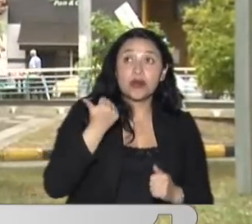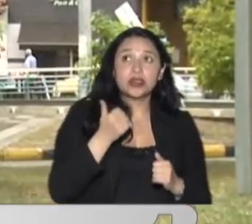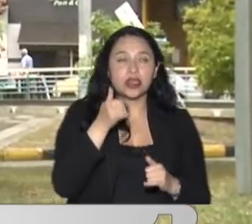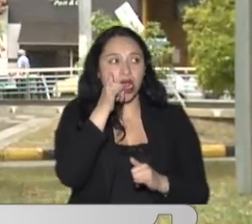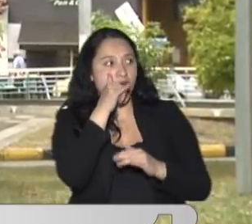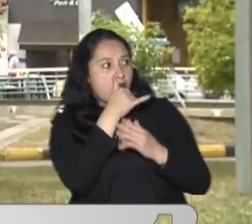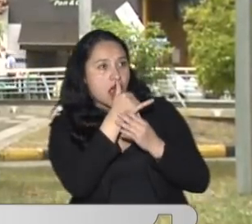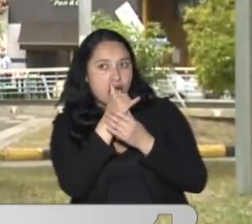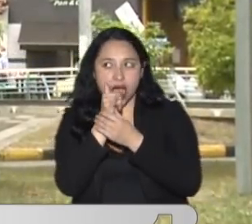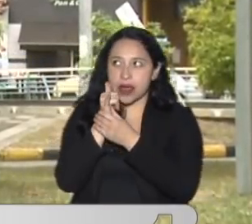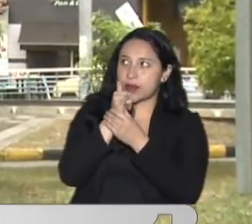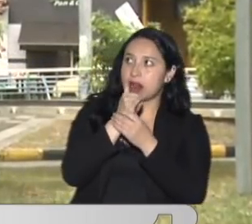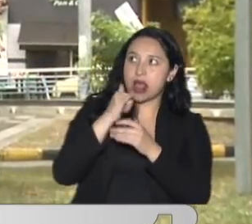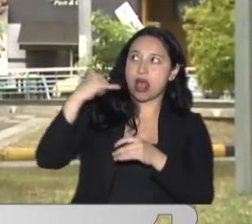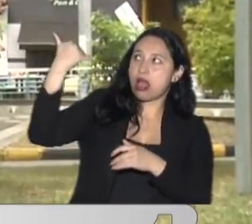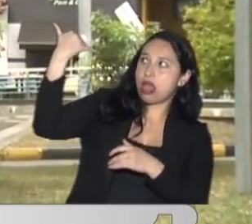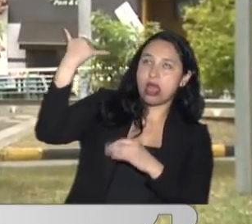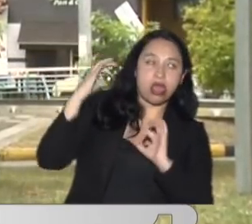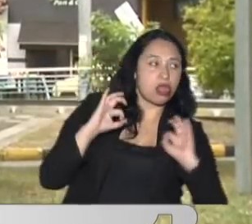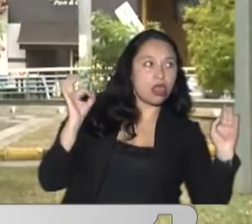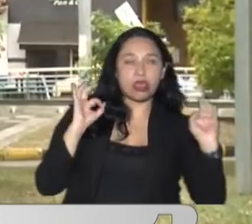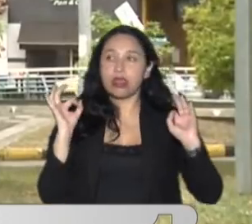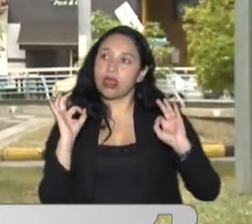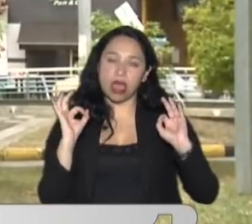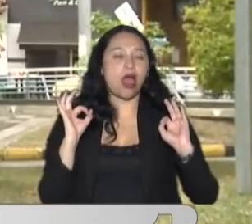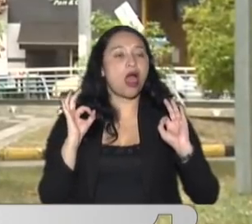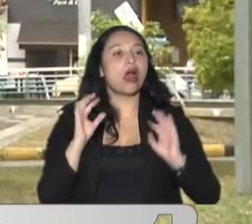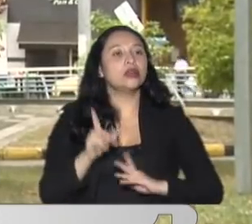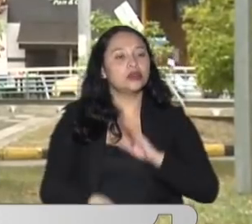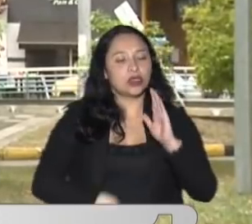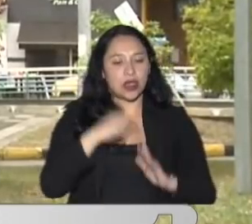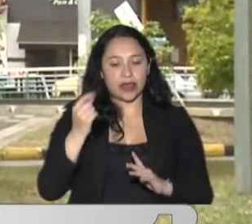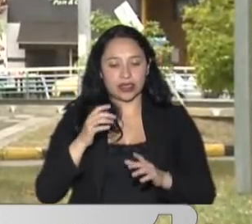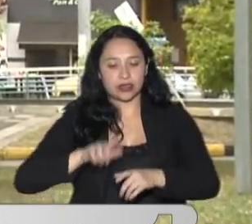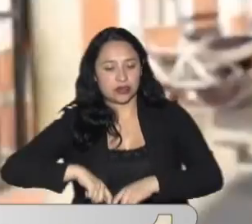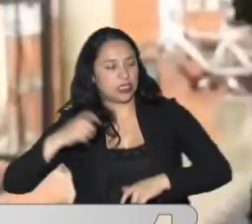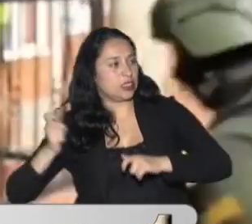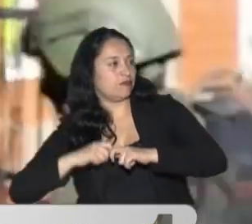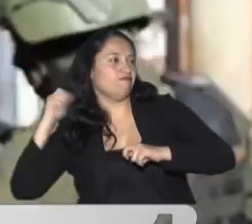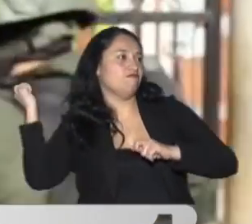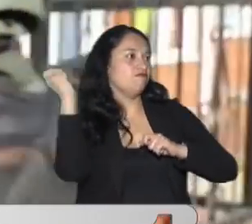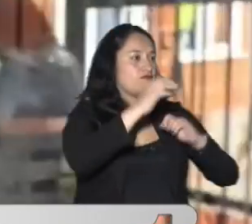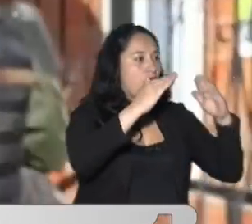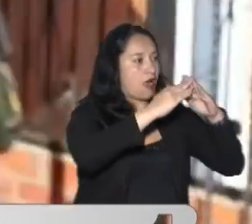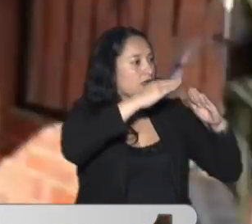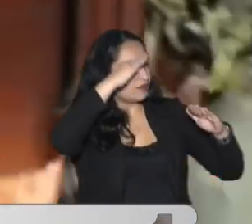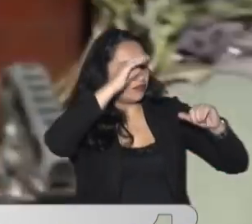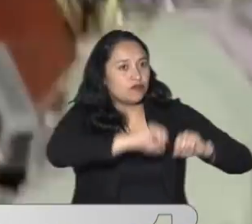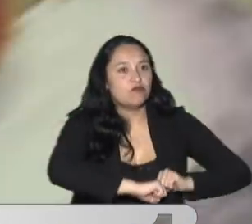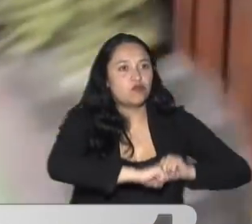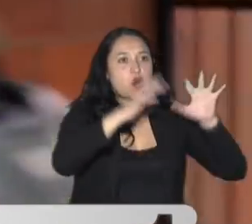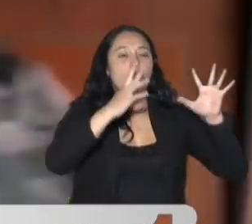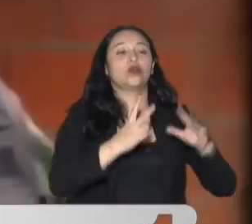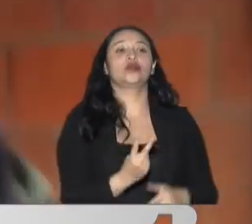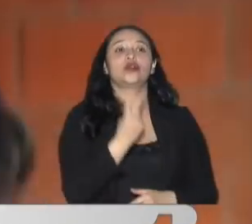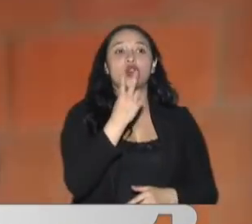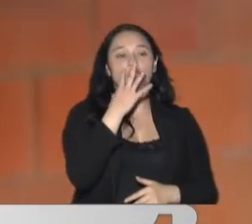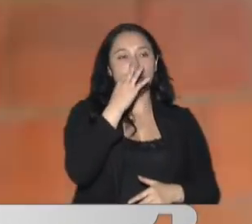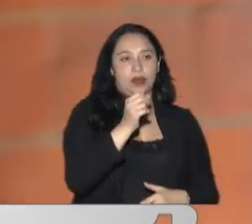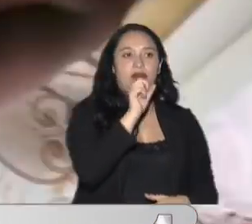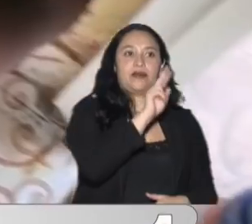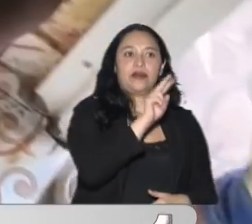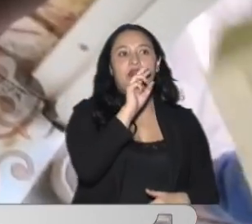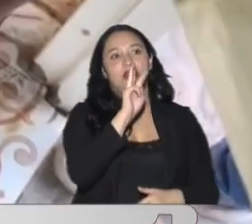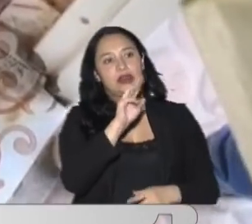la cámara de videovigilancia del sector para poder perpetrar este atentado. Estos son los 2 hombres de 23 y